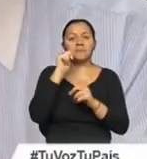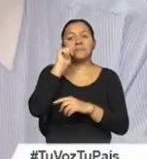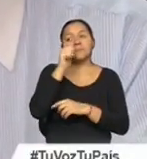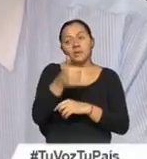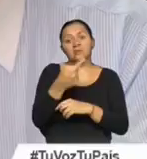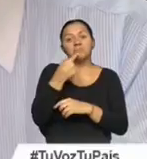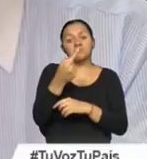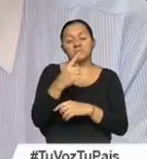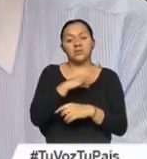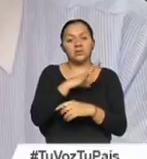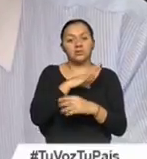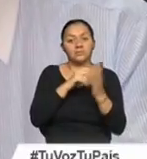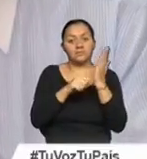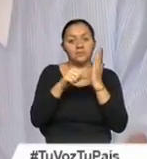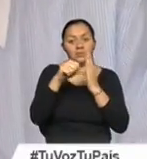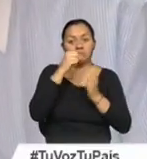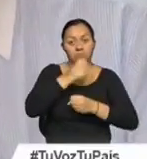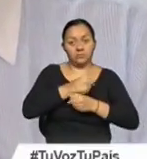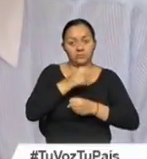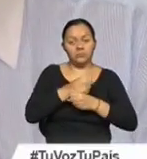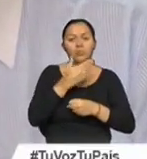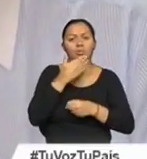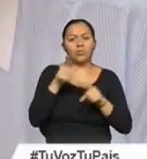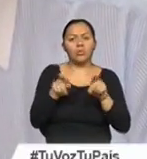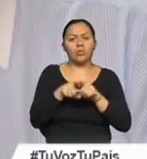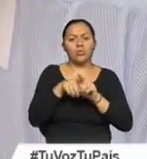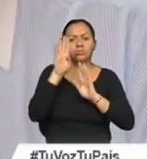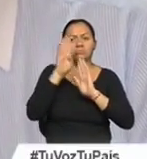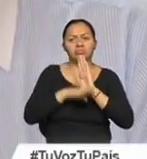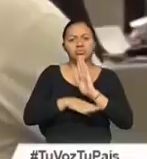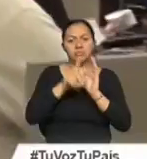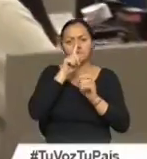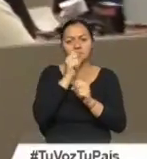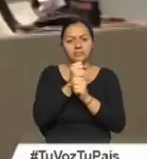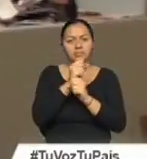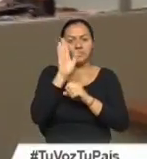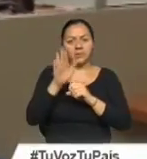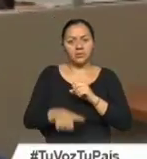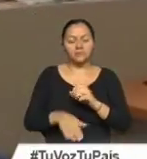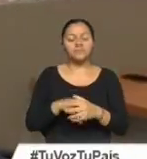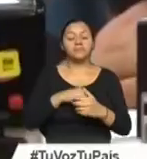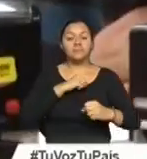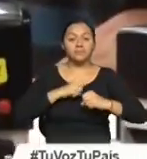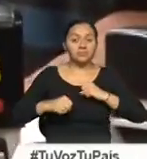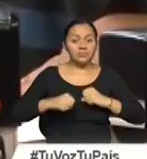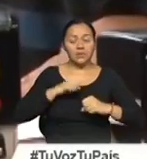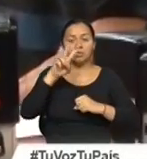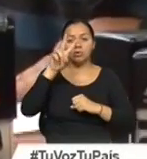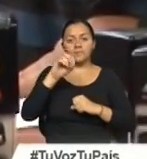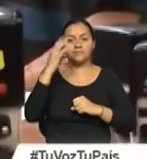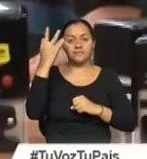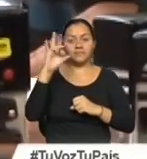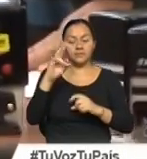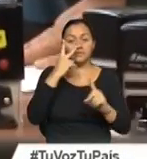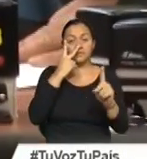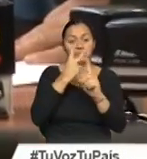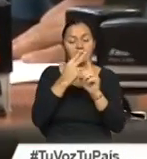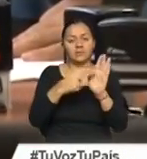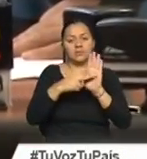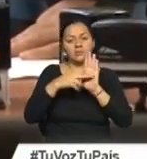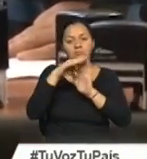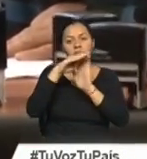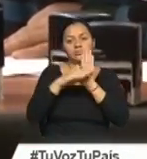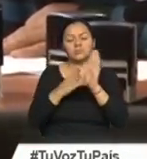el señor ministro de Trabajo, cómo ha bajado el desempleo. En mayo de 2017 se registró la